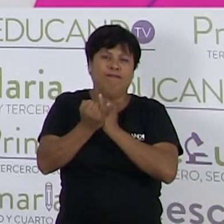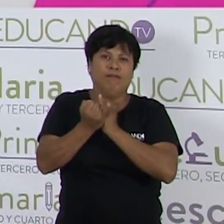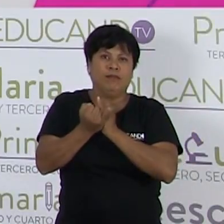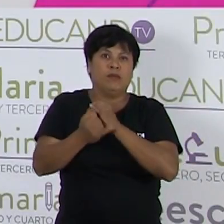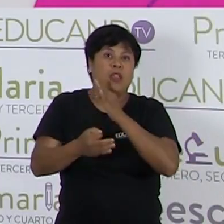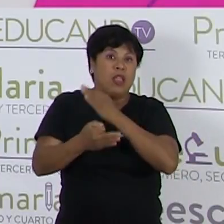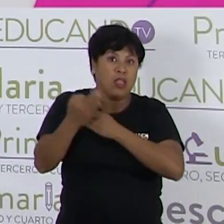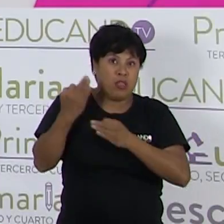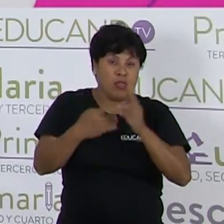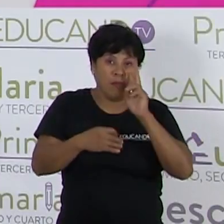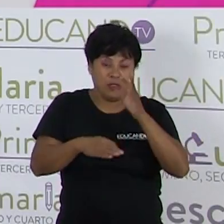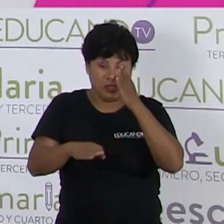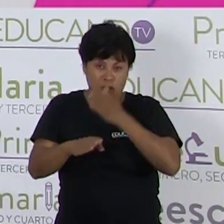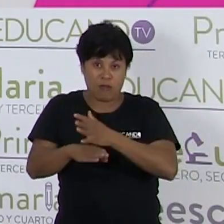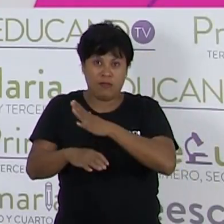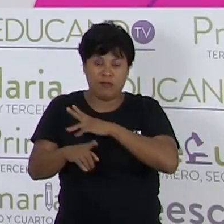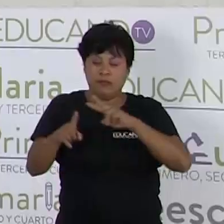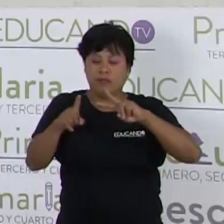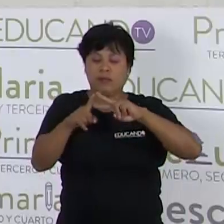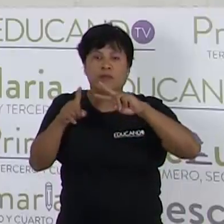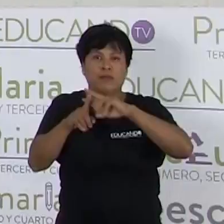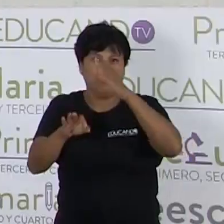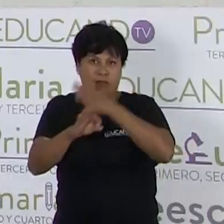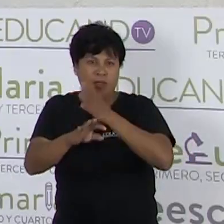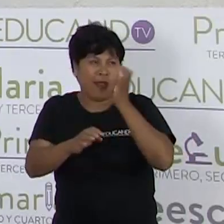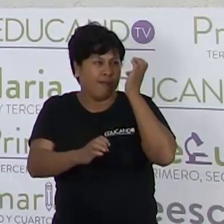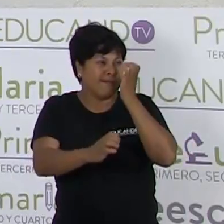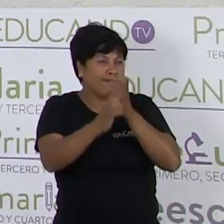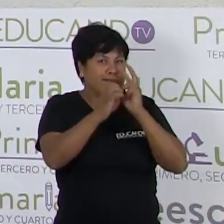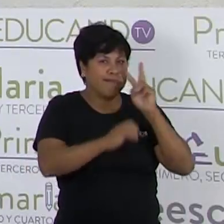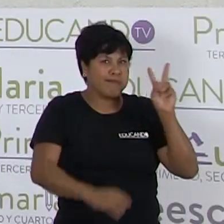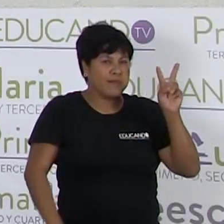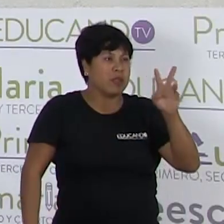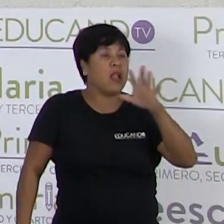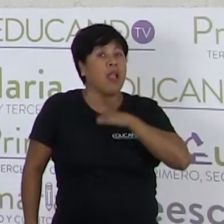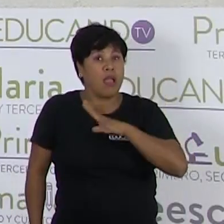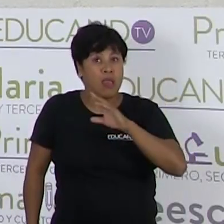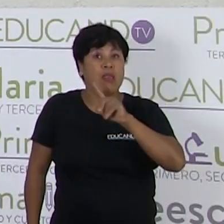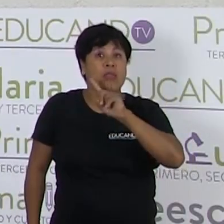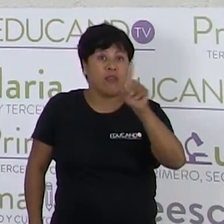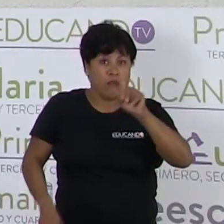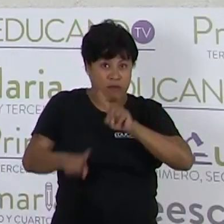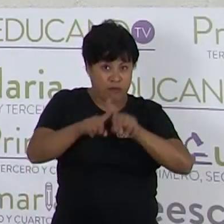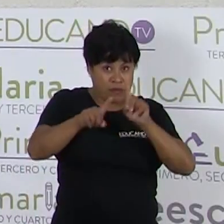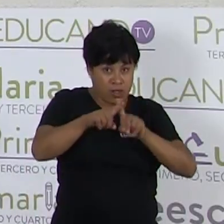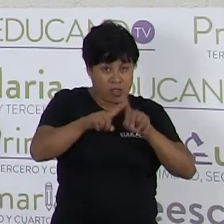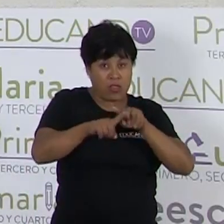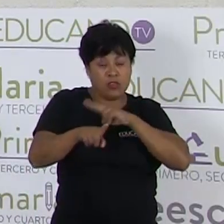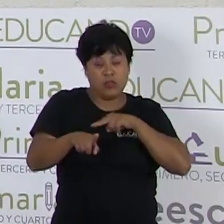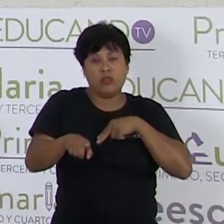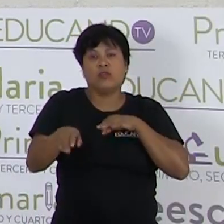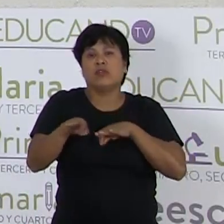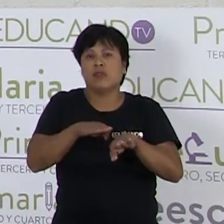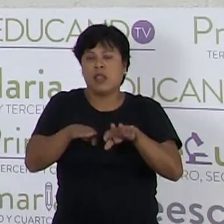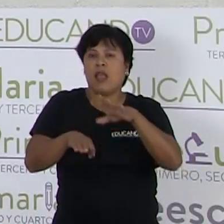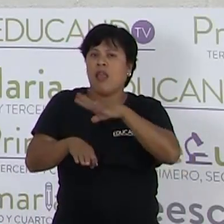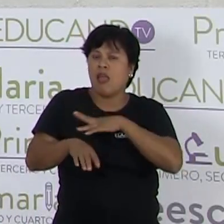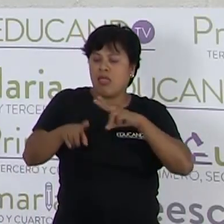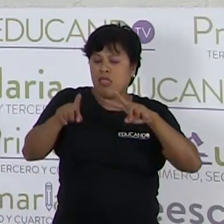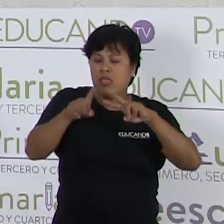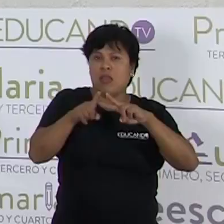de todos los triángulos que tú observas aquí, hay de todos los que ya estuvimos trabajando. Hay